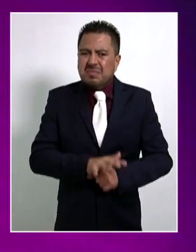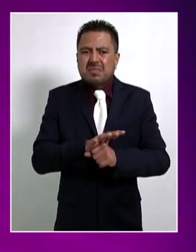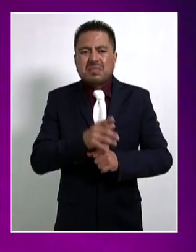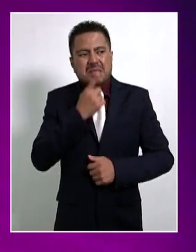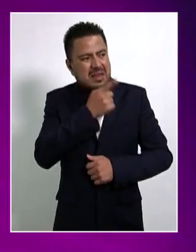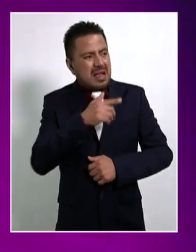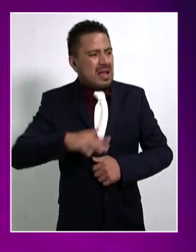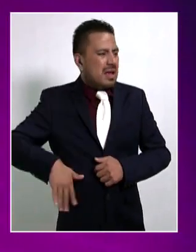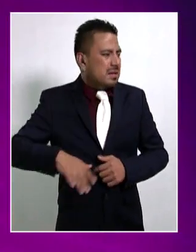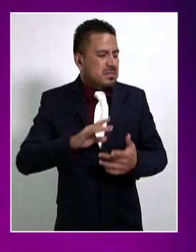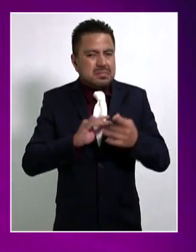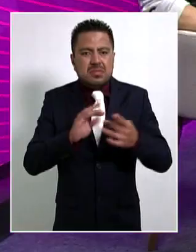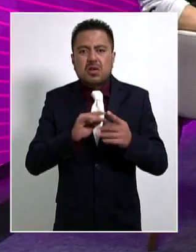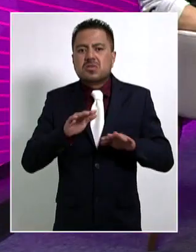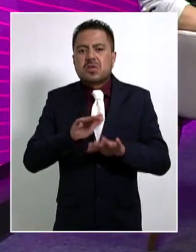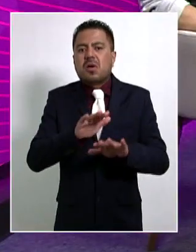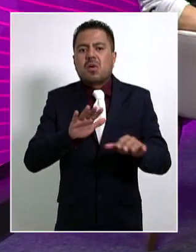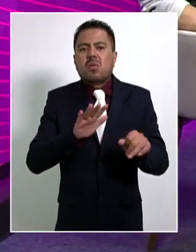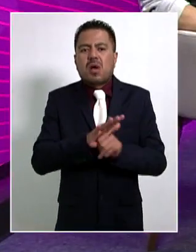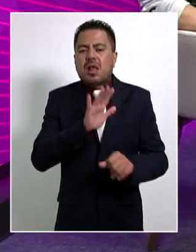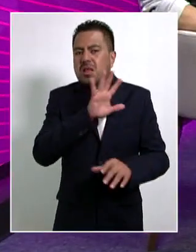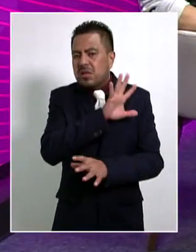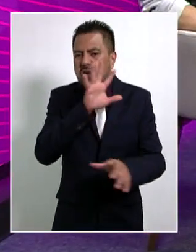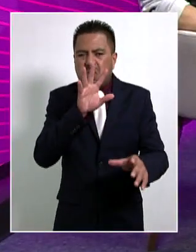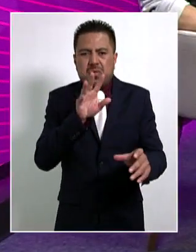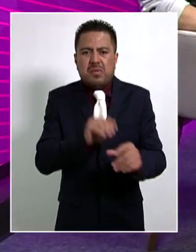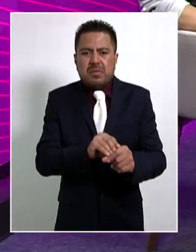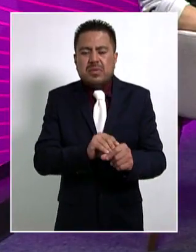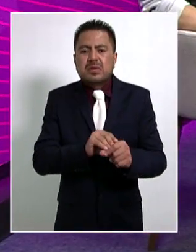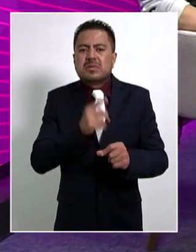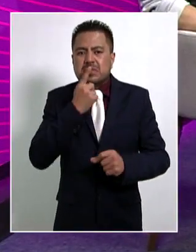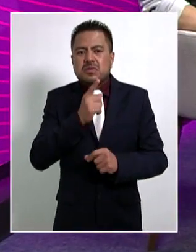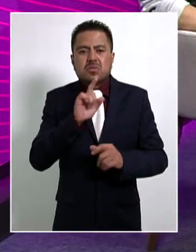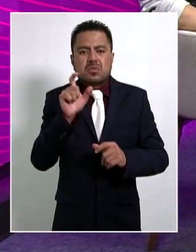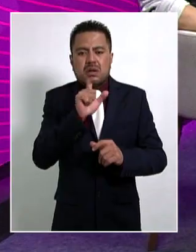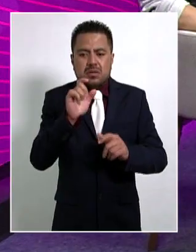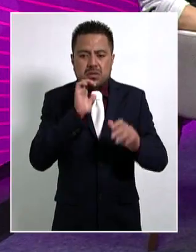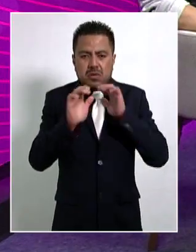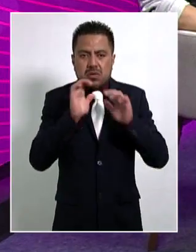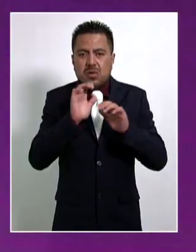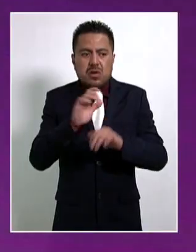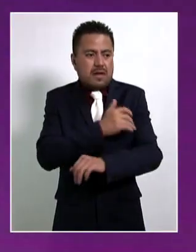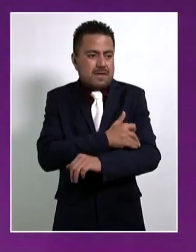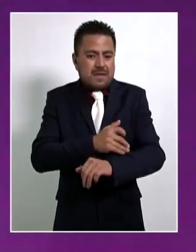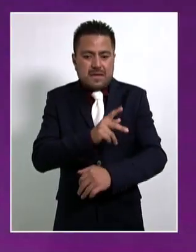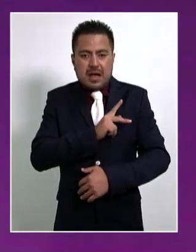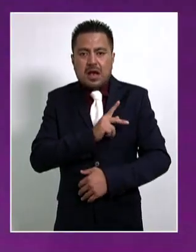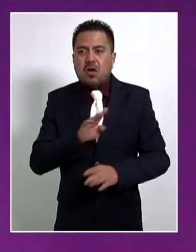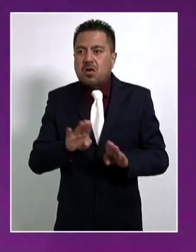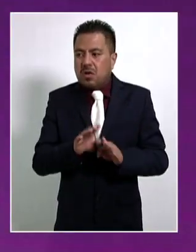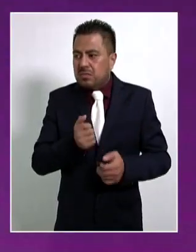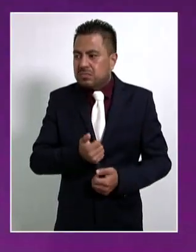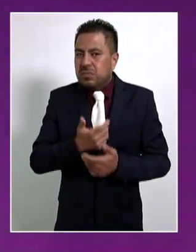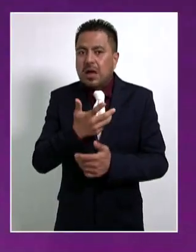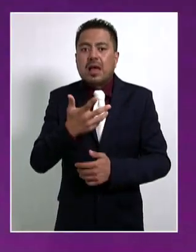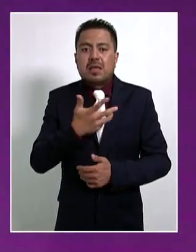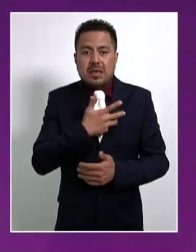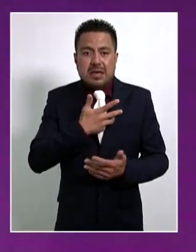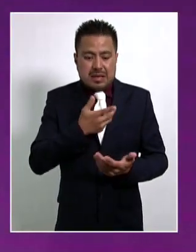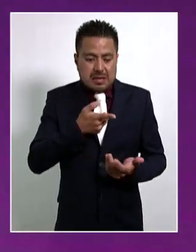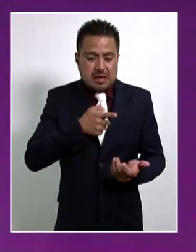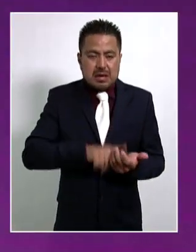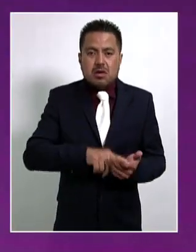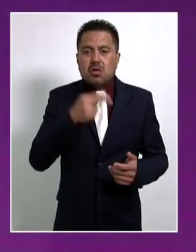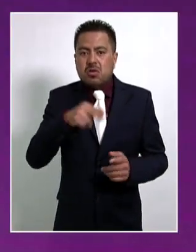decías, sobre todo cuando comunicarlo a nuestra familia, ¿no? Primero, tener las herramientas